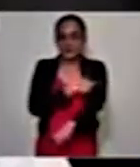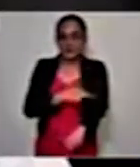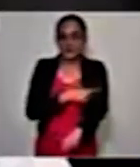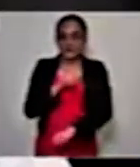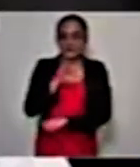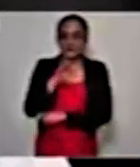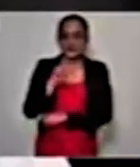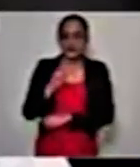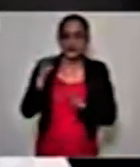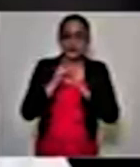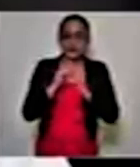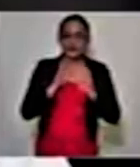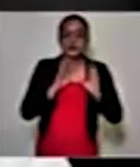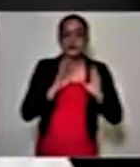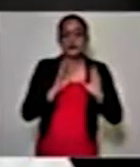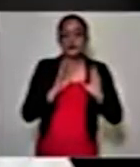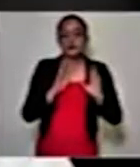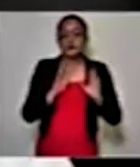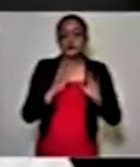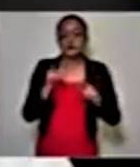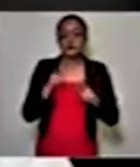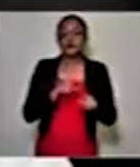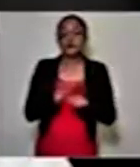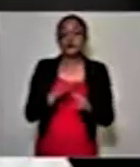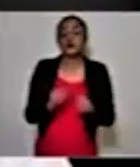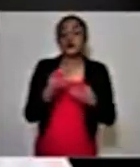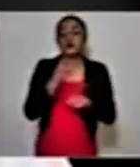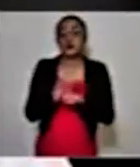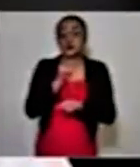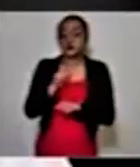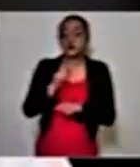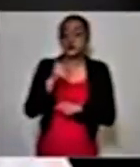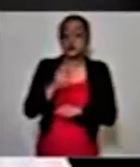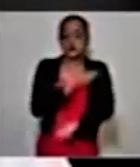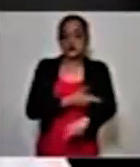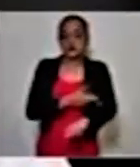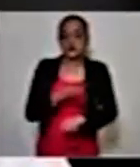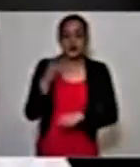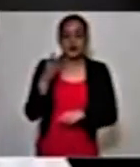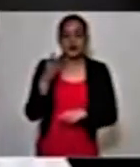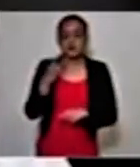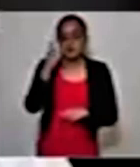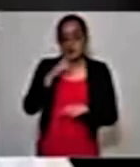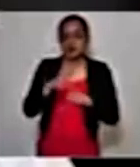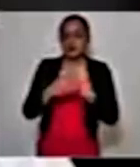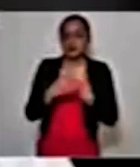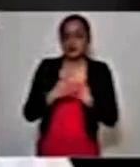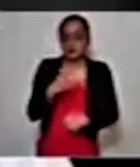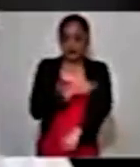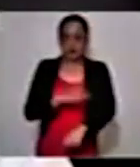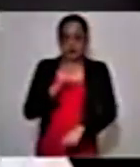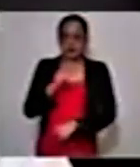179 casas con daños moderados y leves, de las cuales ya se encuentran 176 reparadas y 3 en proceso de reparación. De